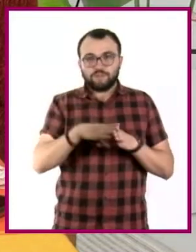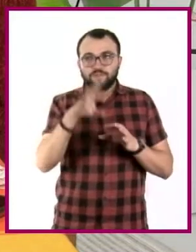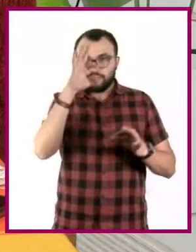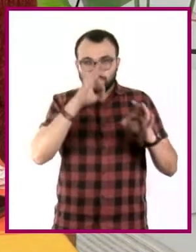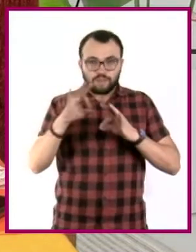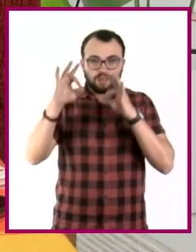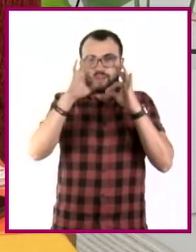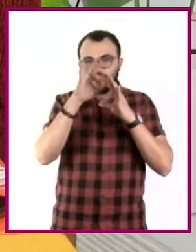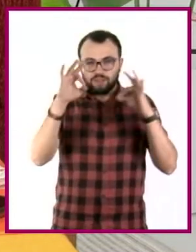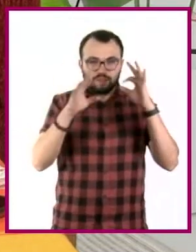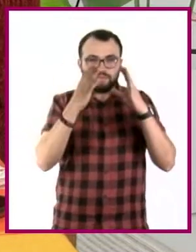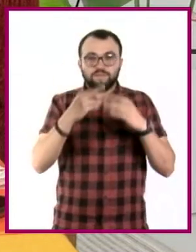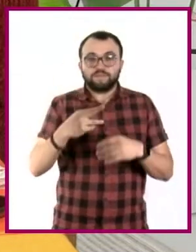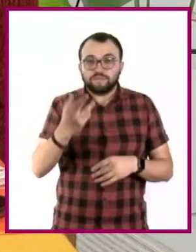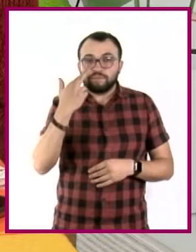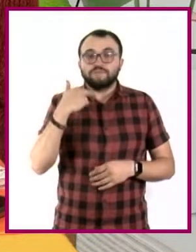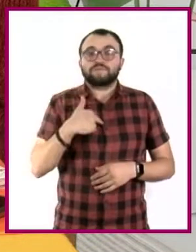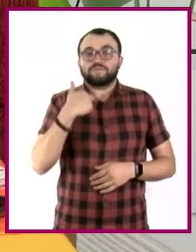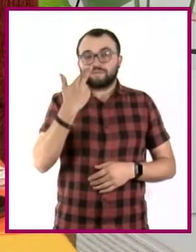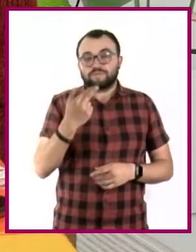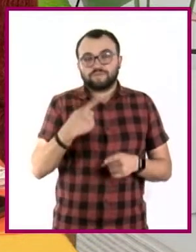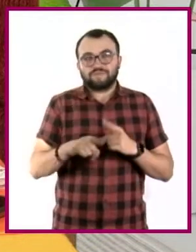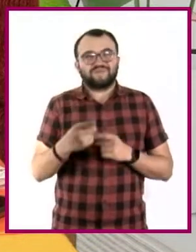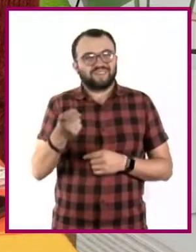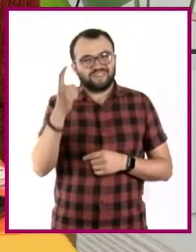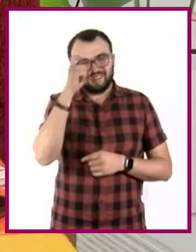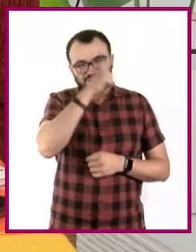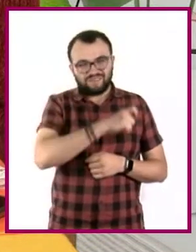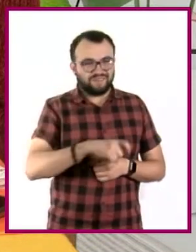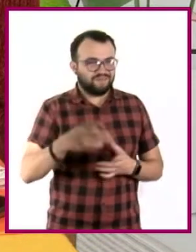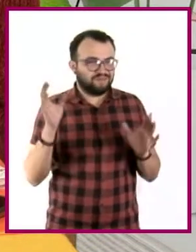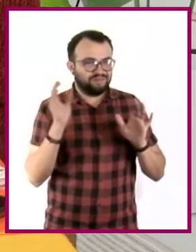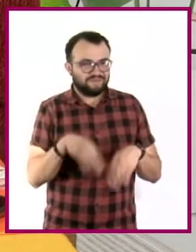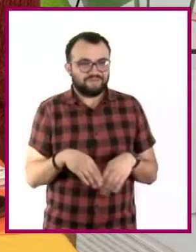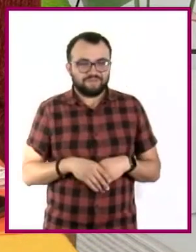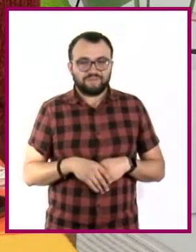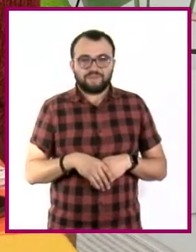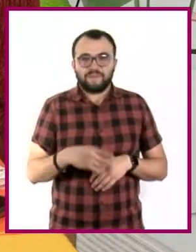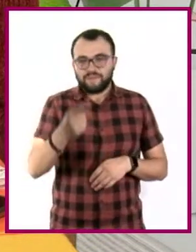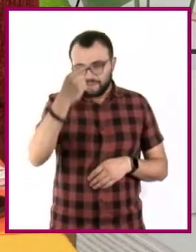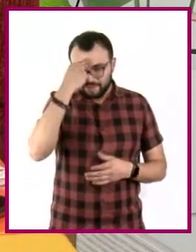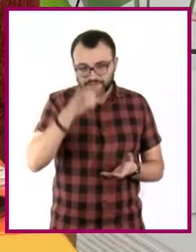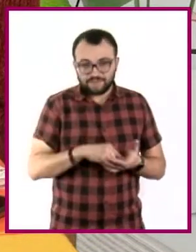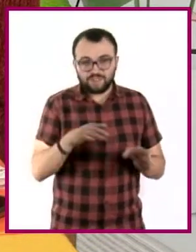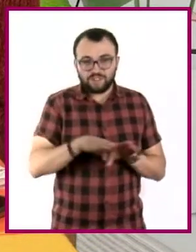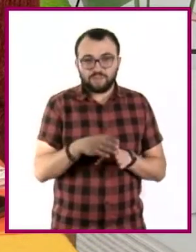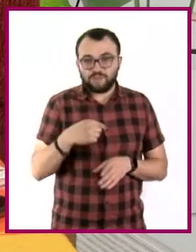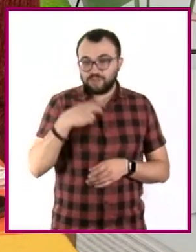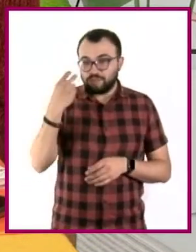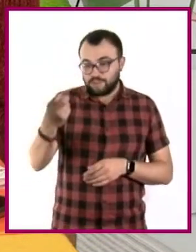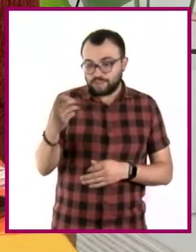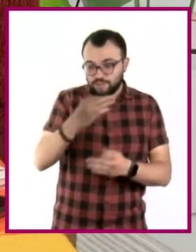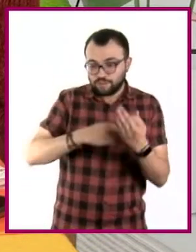etc. Eso suena muy complicado. ¿Te imaginas considerar todos esos aspectos en